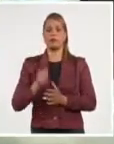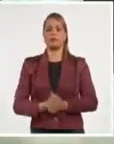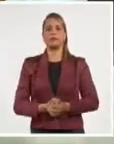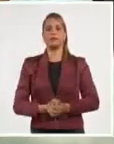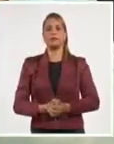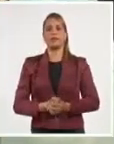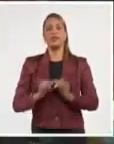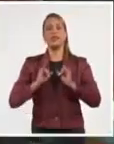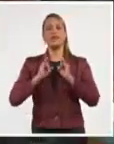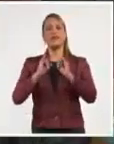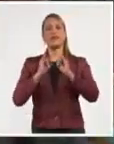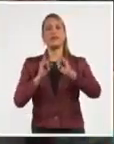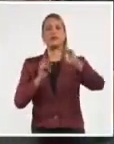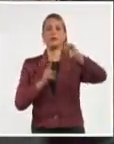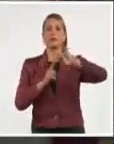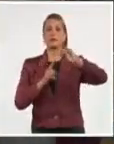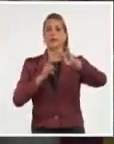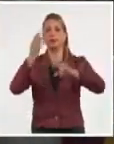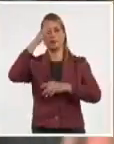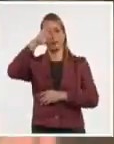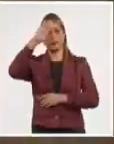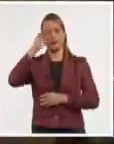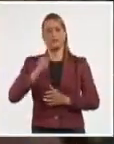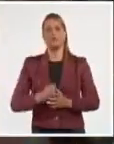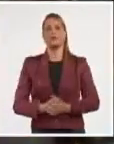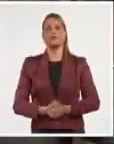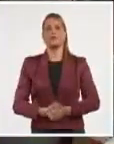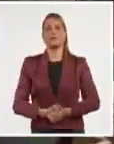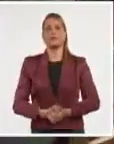Bernardo Espinosa, Sistema Informativo de la Televisión Cubana.